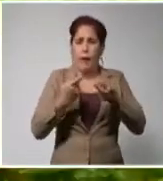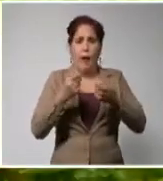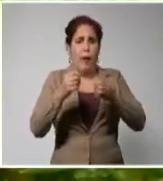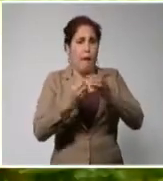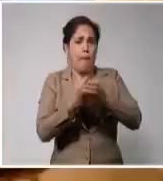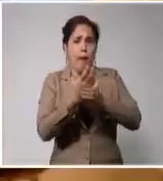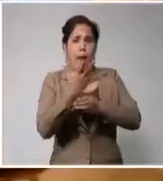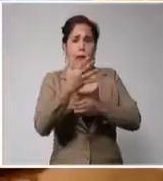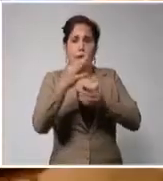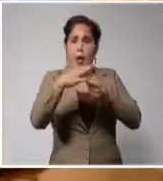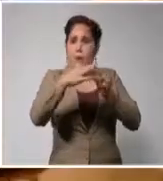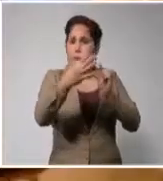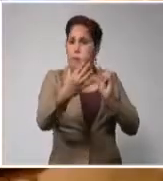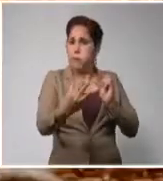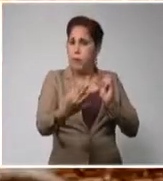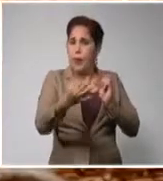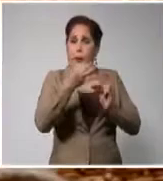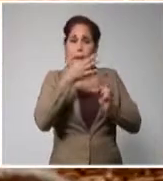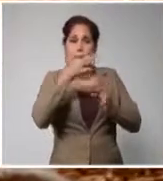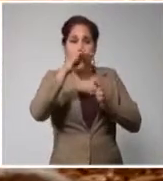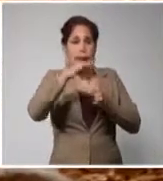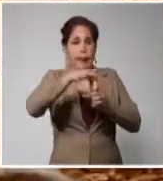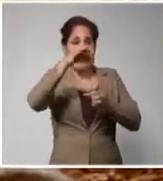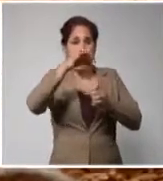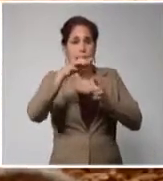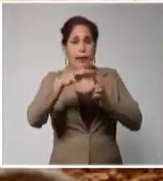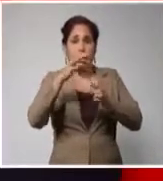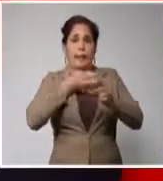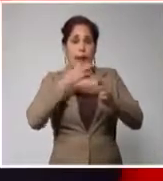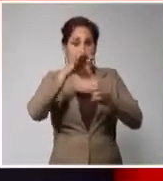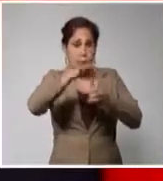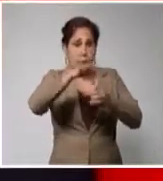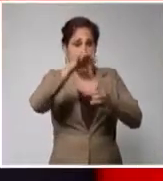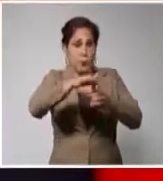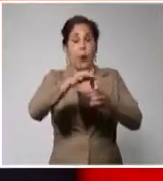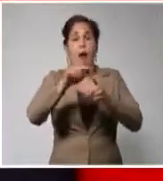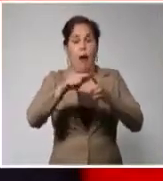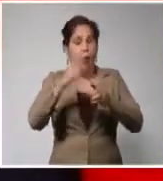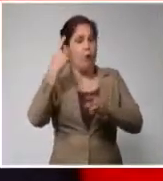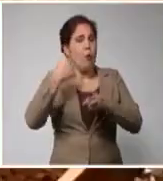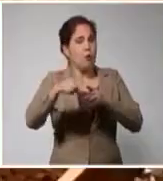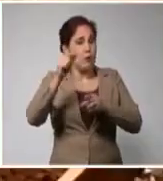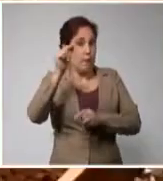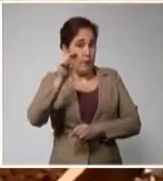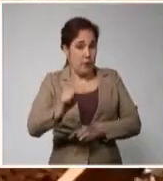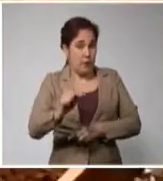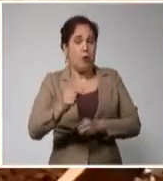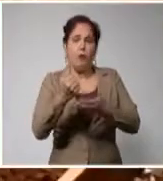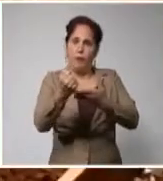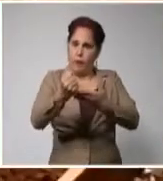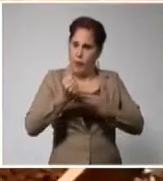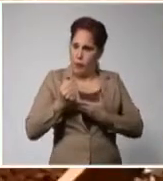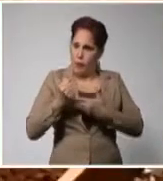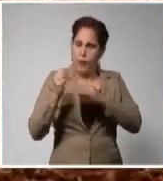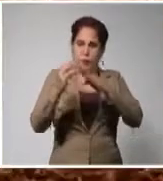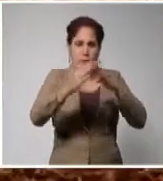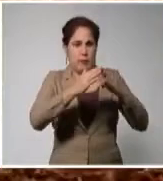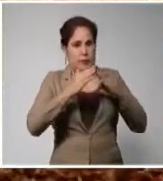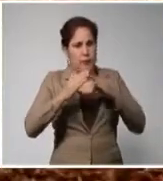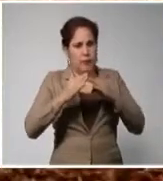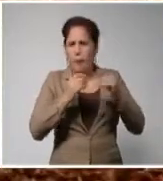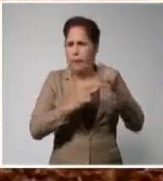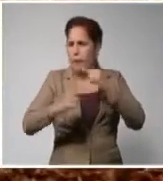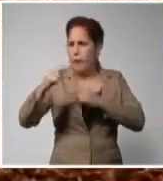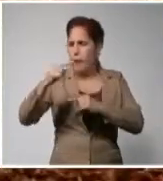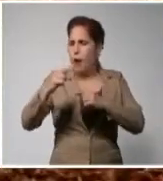plantas medicinales crecen con el empeño de Ángela y de otras personas de la comunidad que protagonizan el desarrollo de